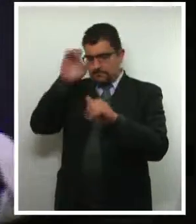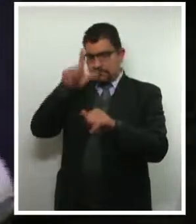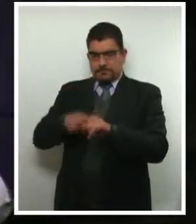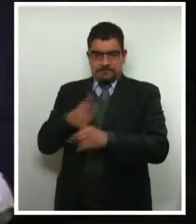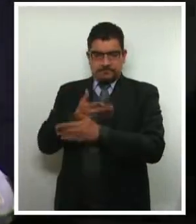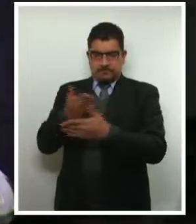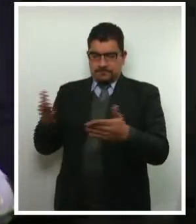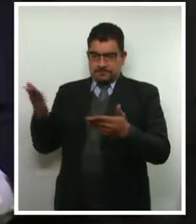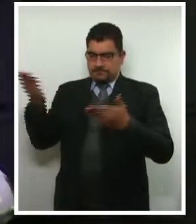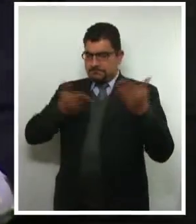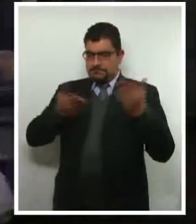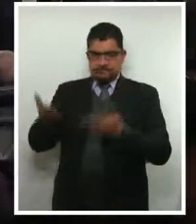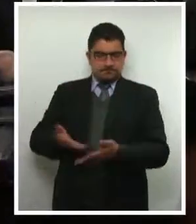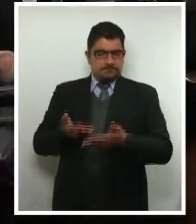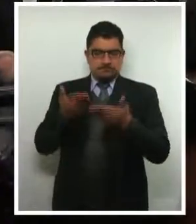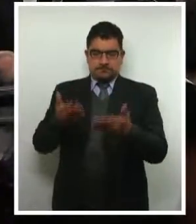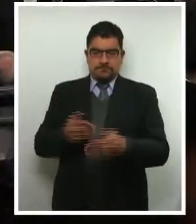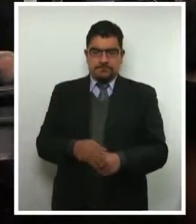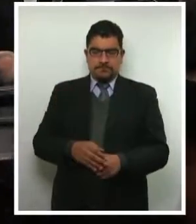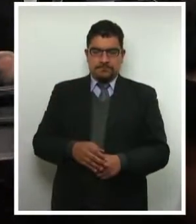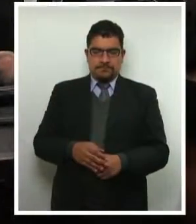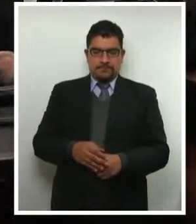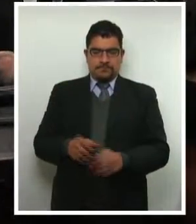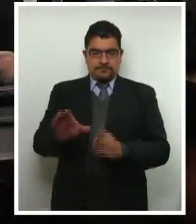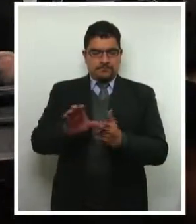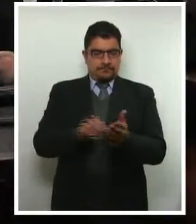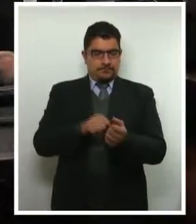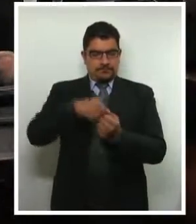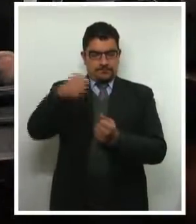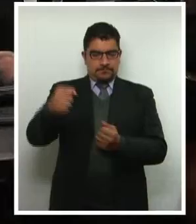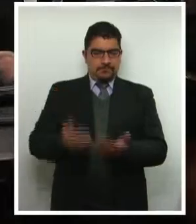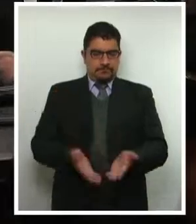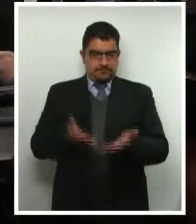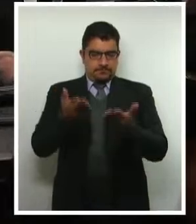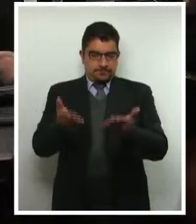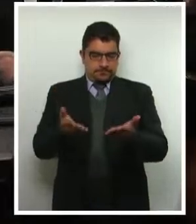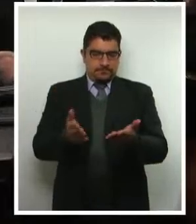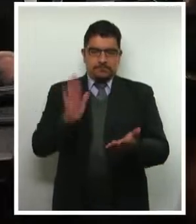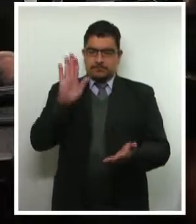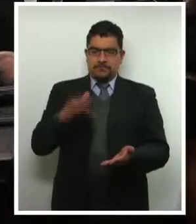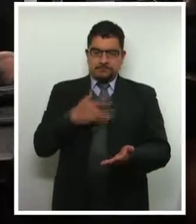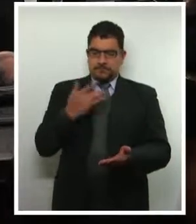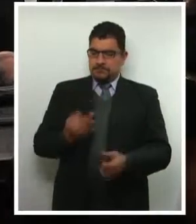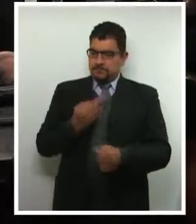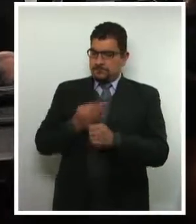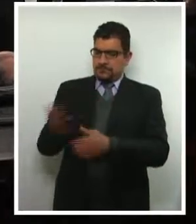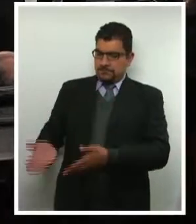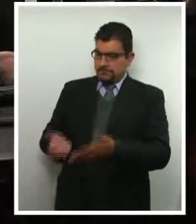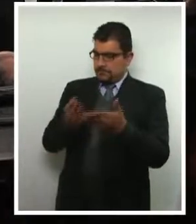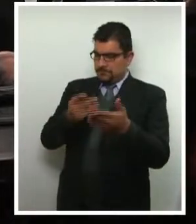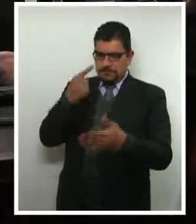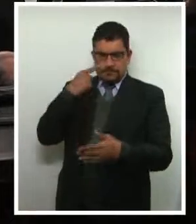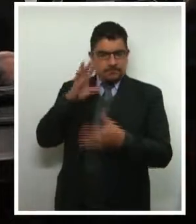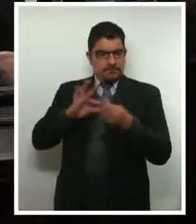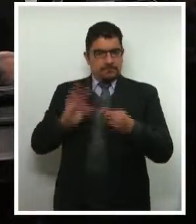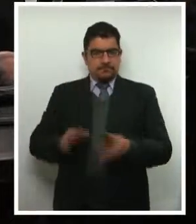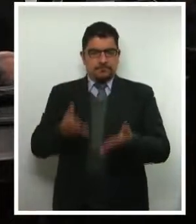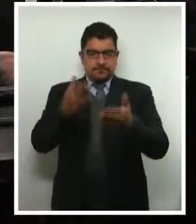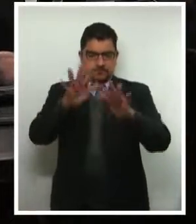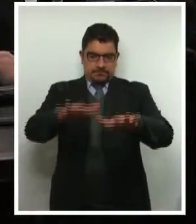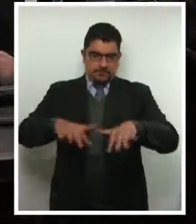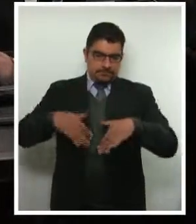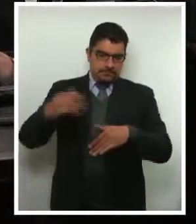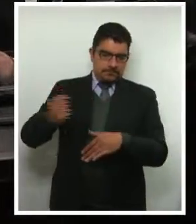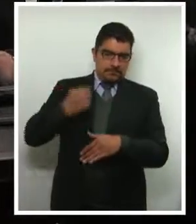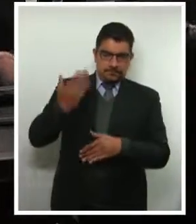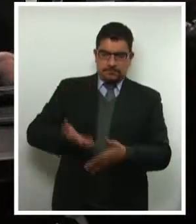y hospitalaria. Esta Constitución es en este momento escuchemos lo que está ocurriendo